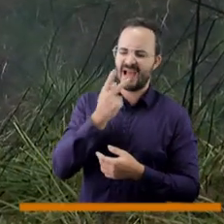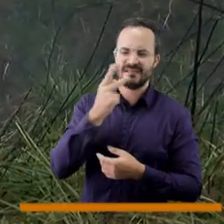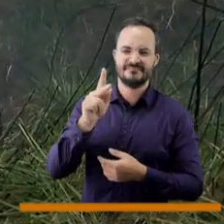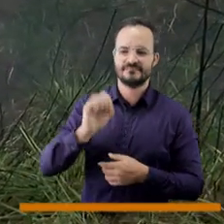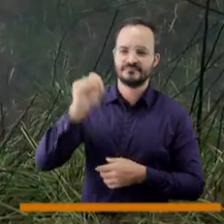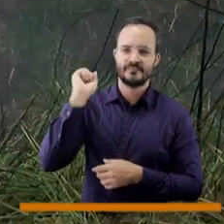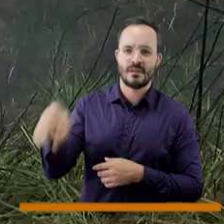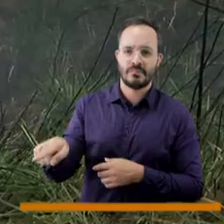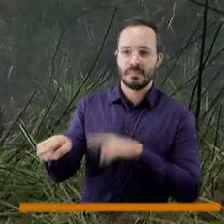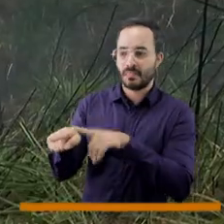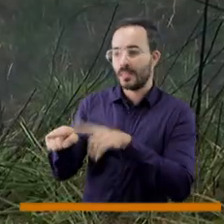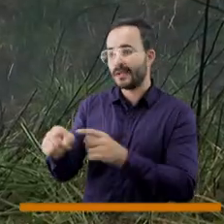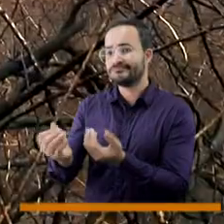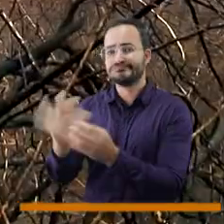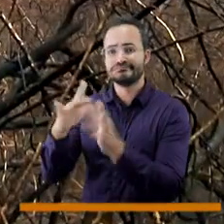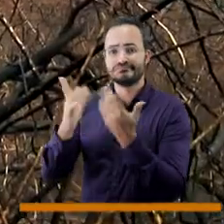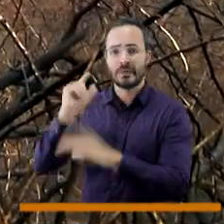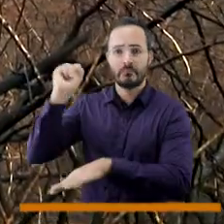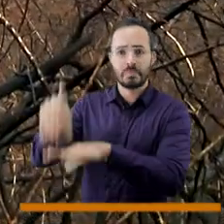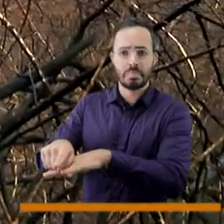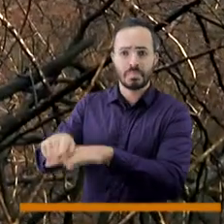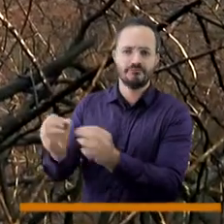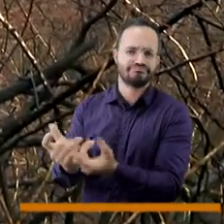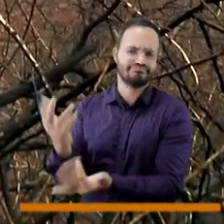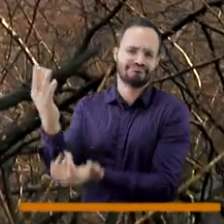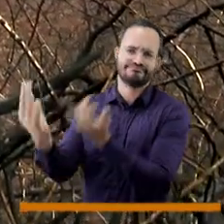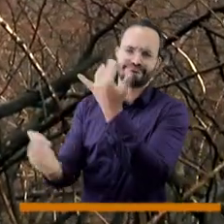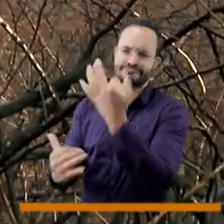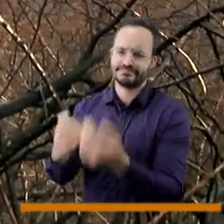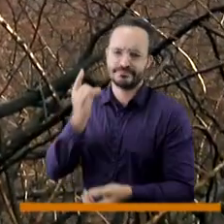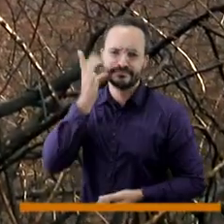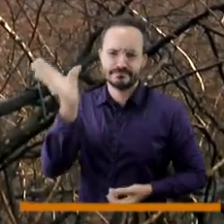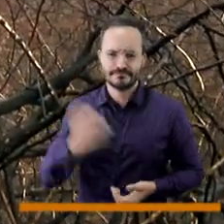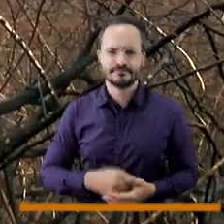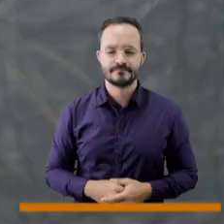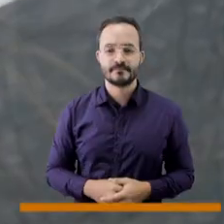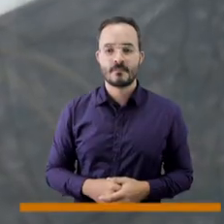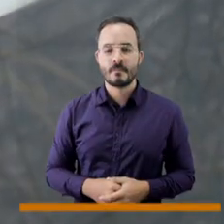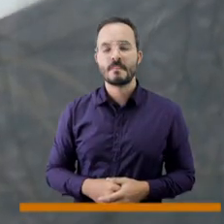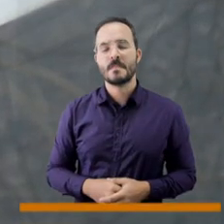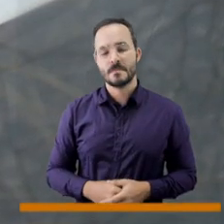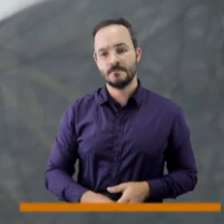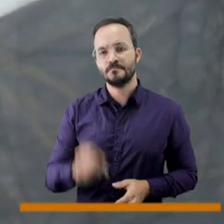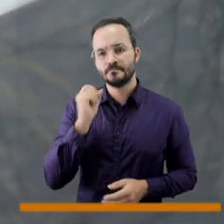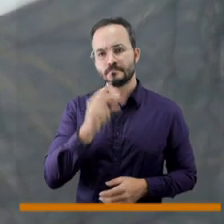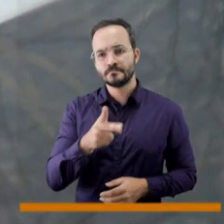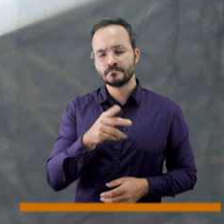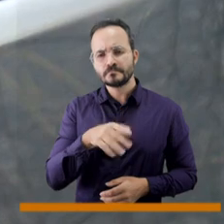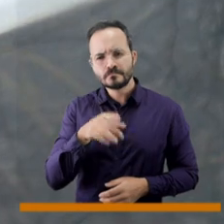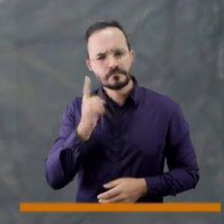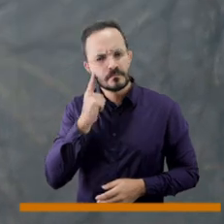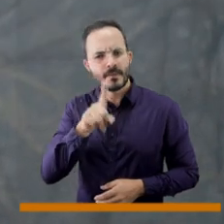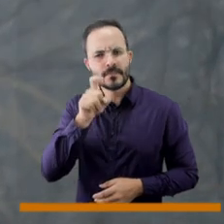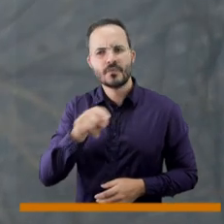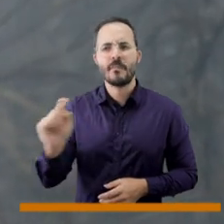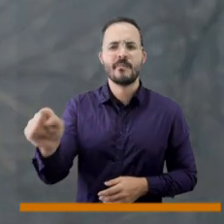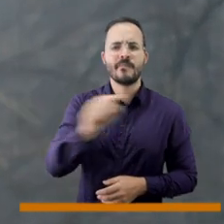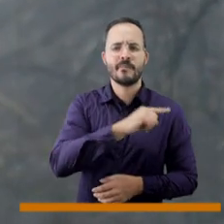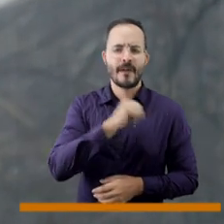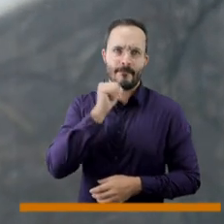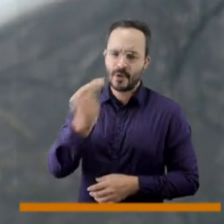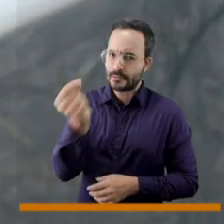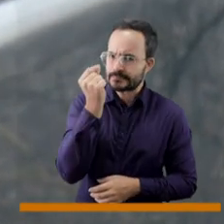las zonas verdes, ya que desde ahí se pueden generar también grandes incendios forestales. ¿Y cuáles son esas zonas de